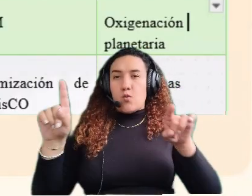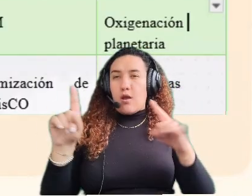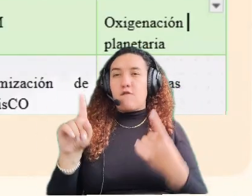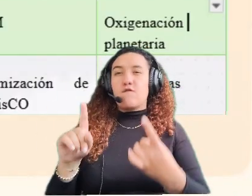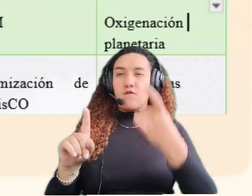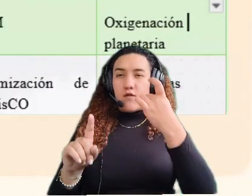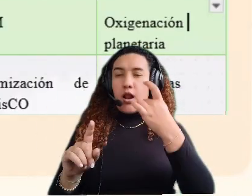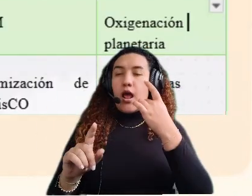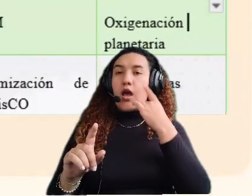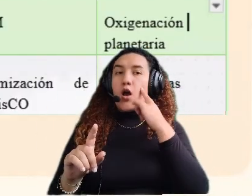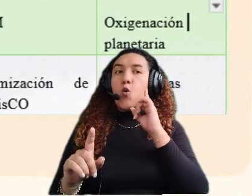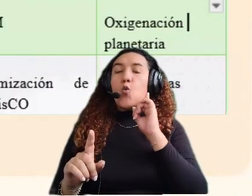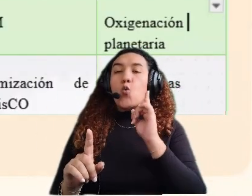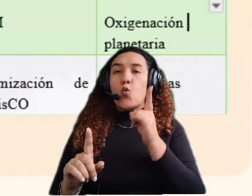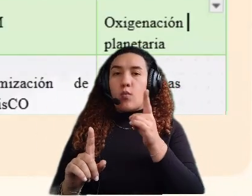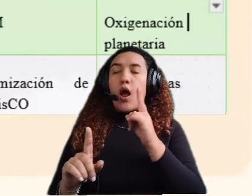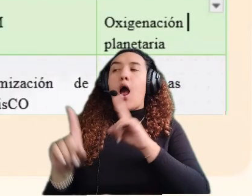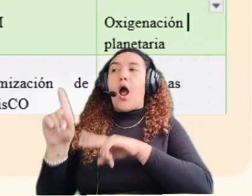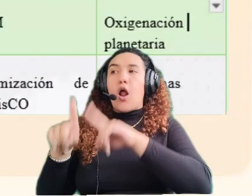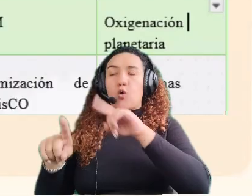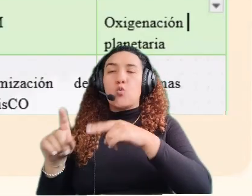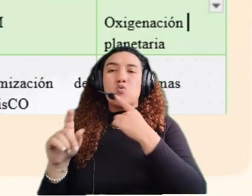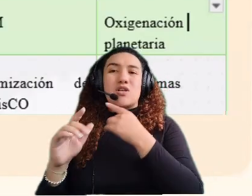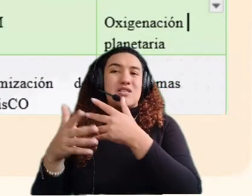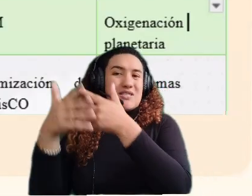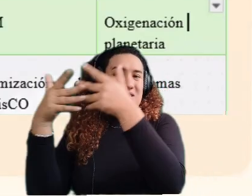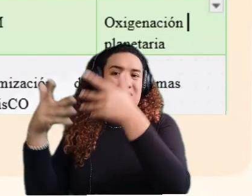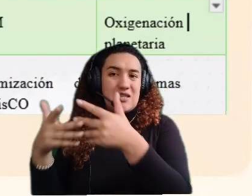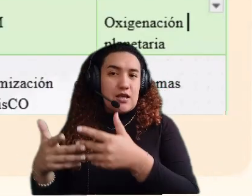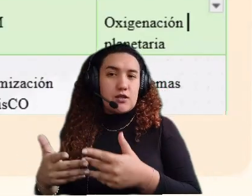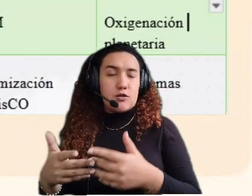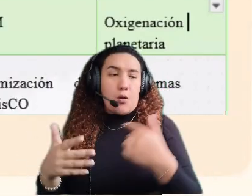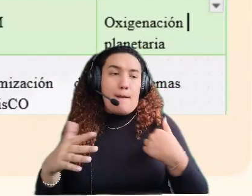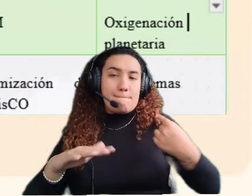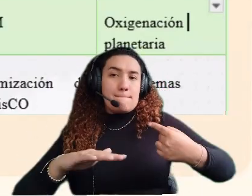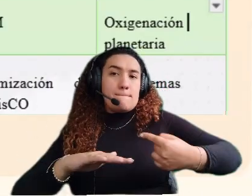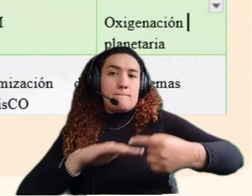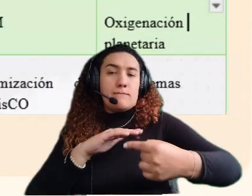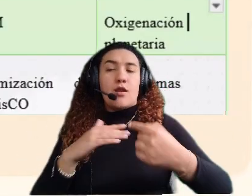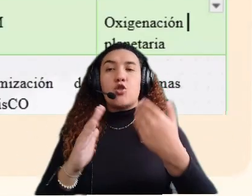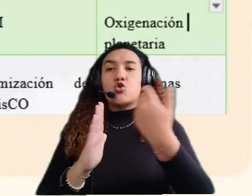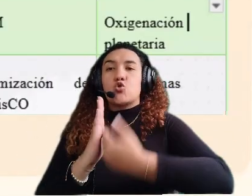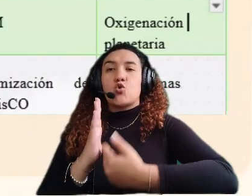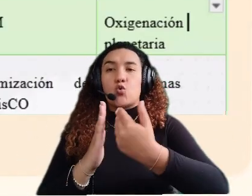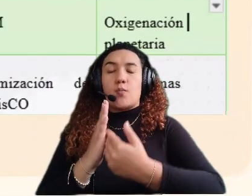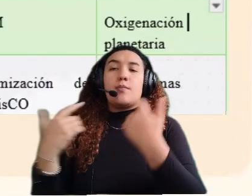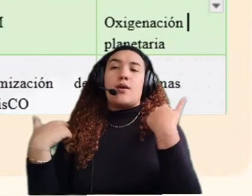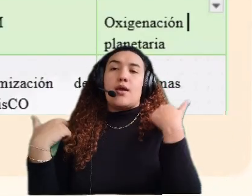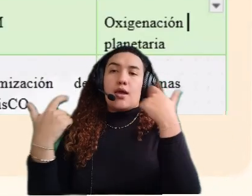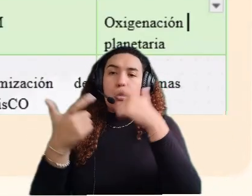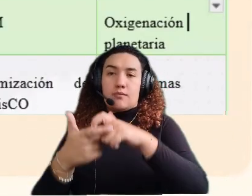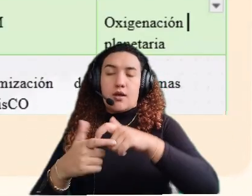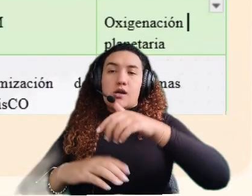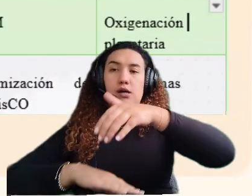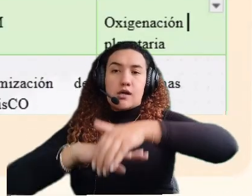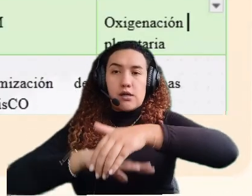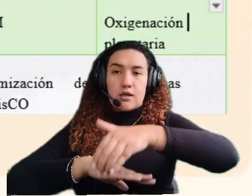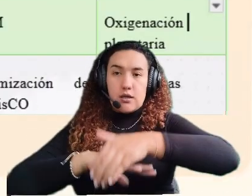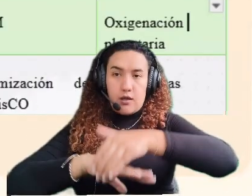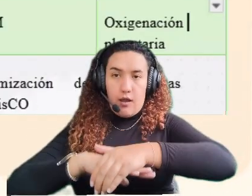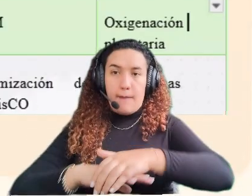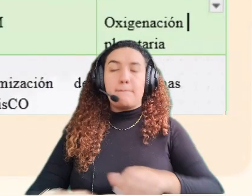con excepciones para textos clásicos y fueron documentos en español e inglés.